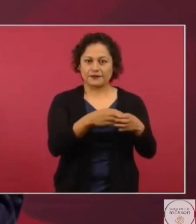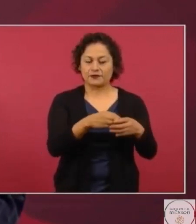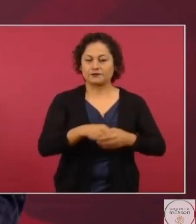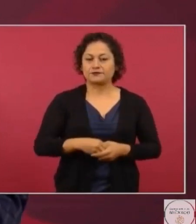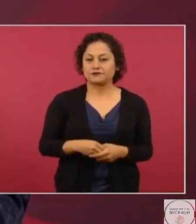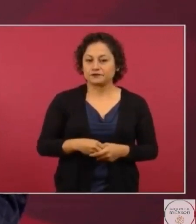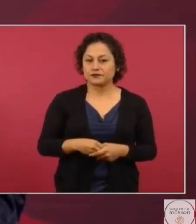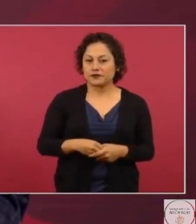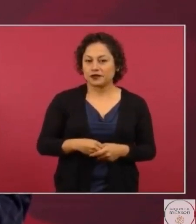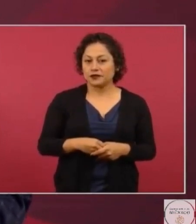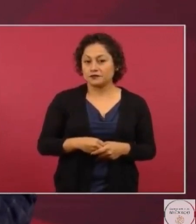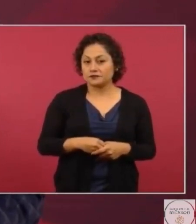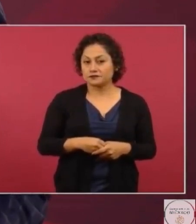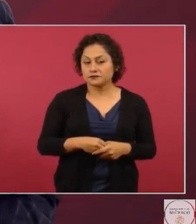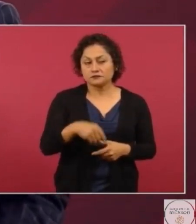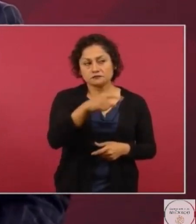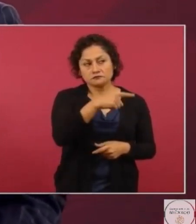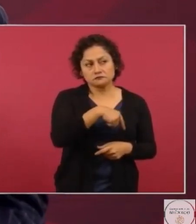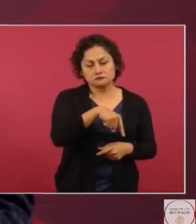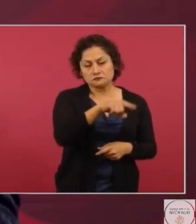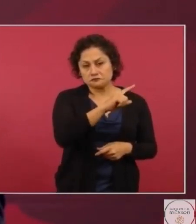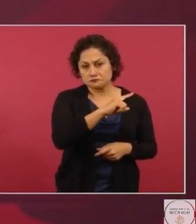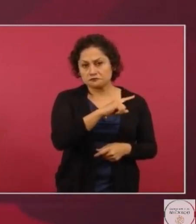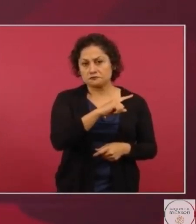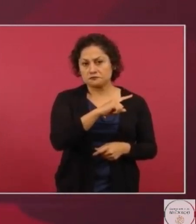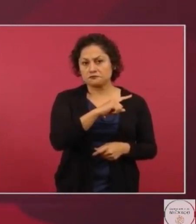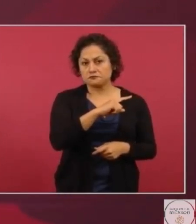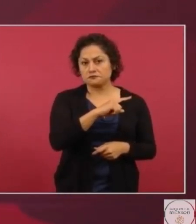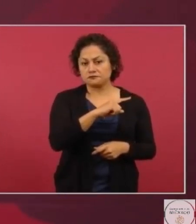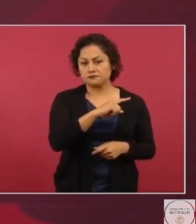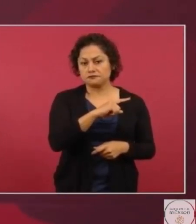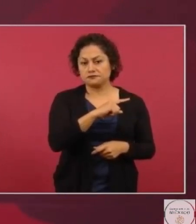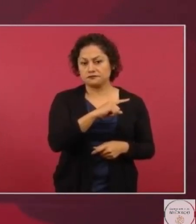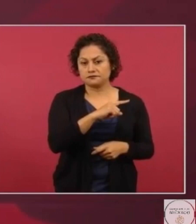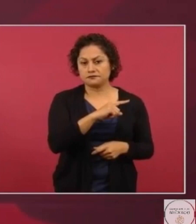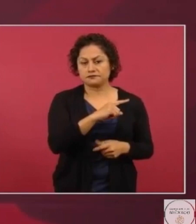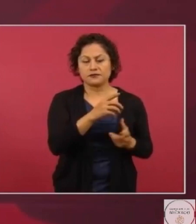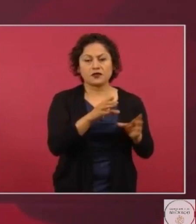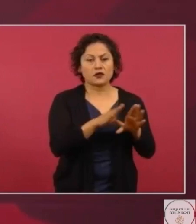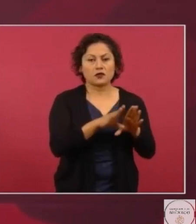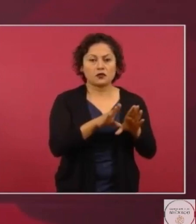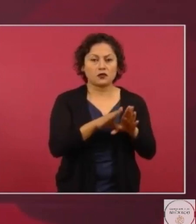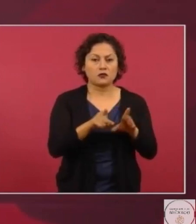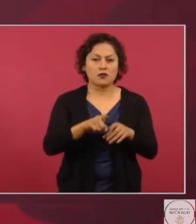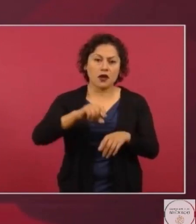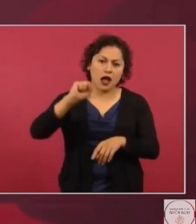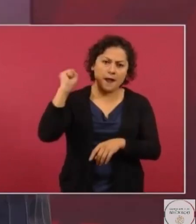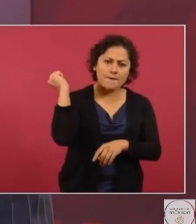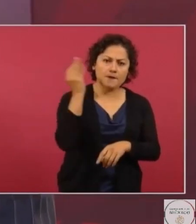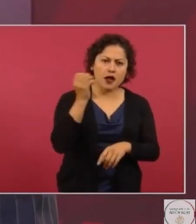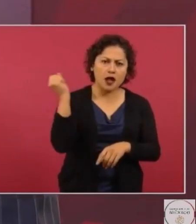comentaban que ya no hallaban qué tirarle a Rosarena,